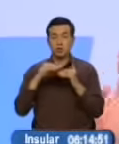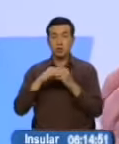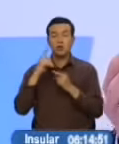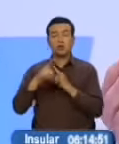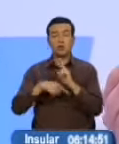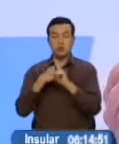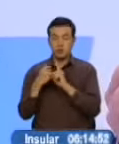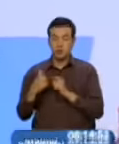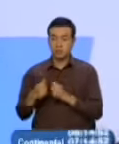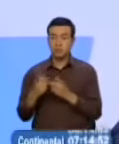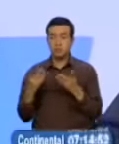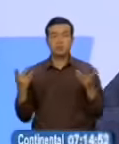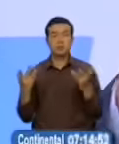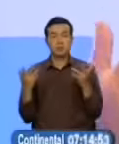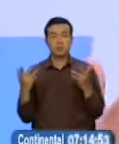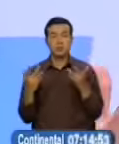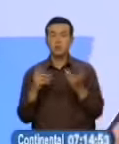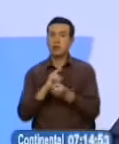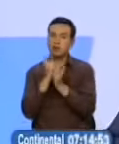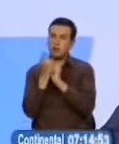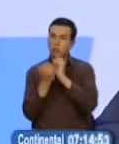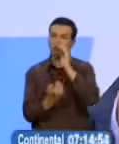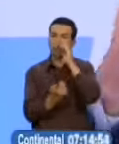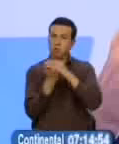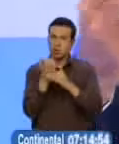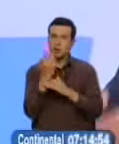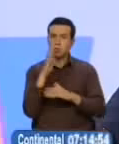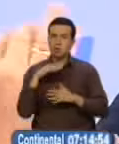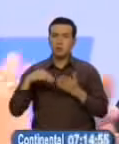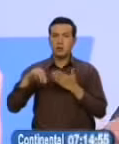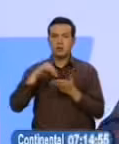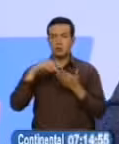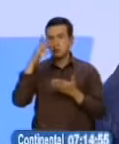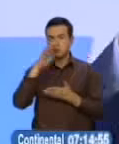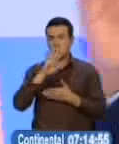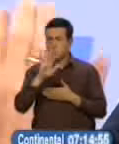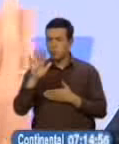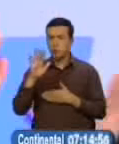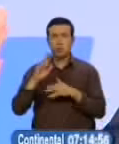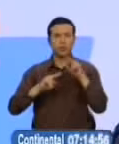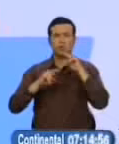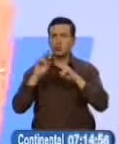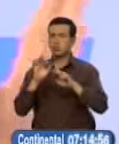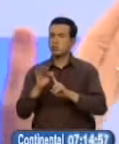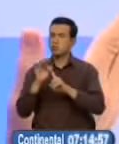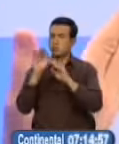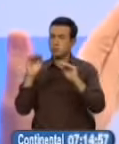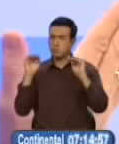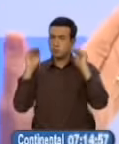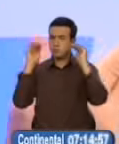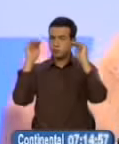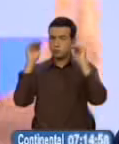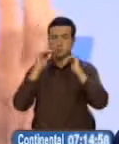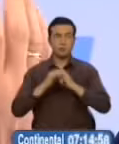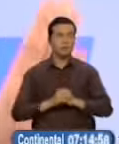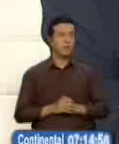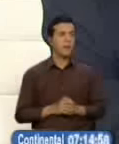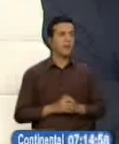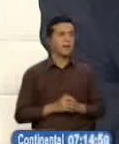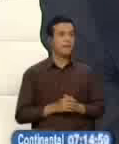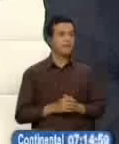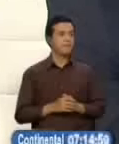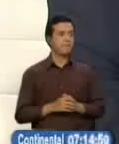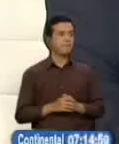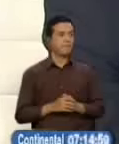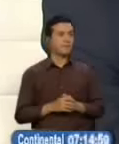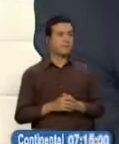adicionales para modernizar, para dejarle a Manabí, al sur de Esmeraldas, con la mejor infraestructura educativa del país. La reparación de